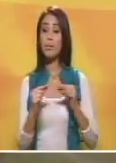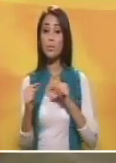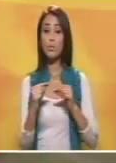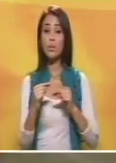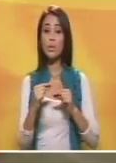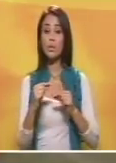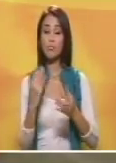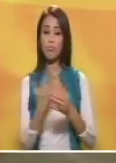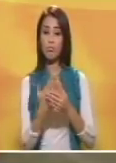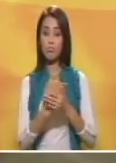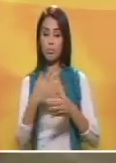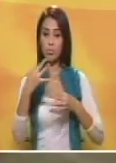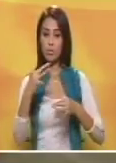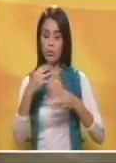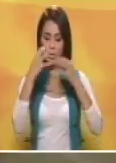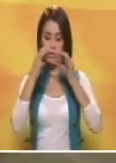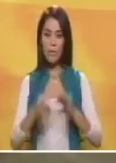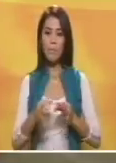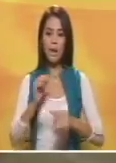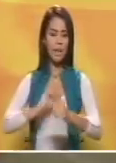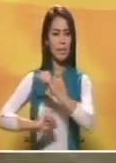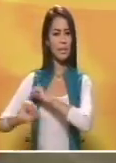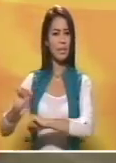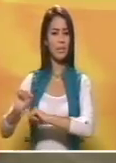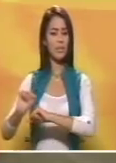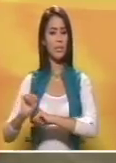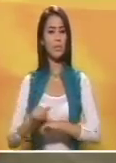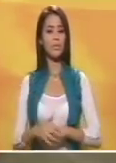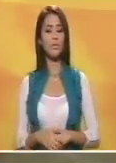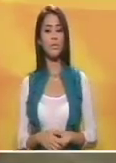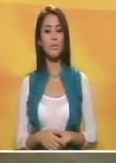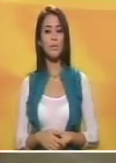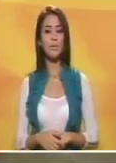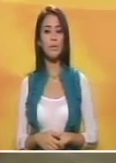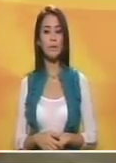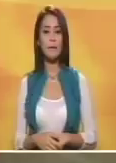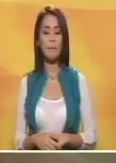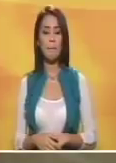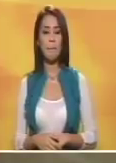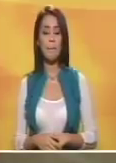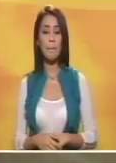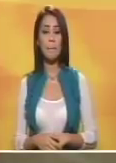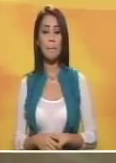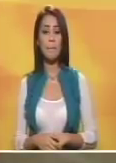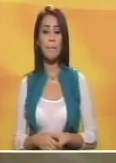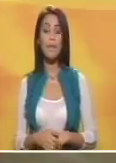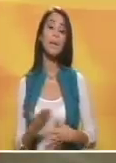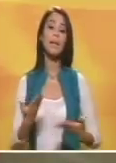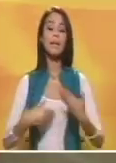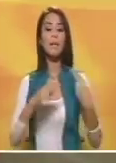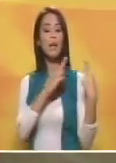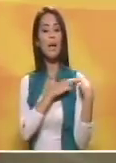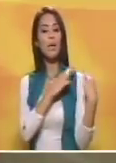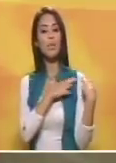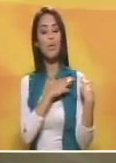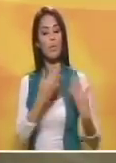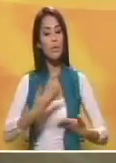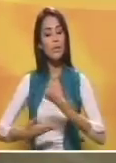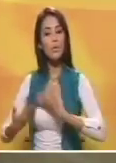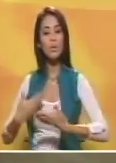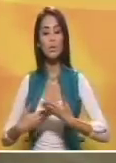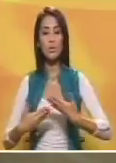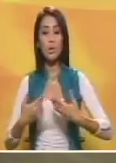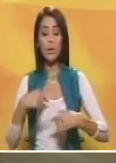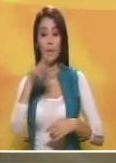documento más formal, ¿no?, en rechazo a las declaraciones del encargado de negocios de los Estados Unidos de Norteamérica en la